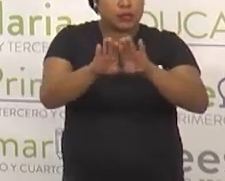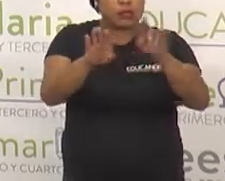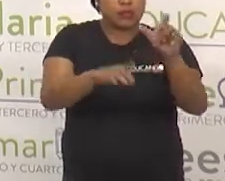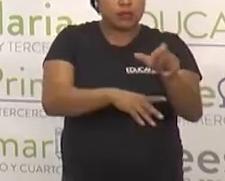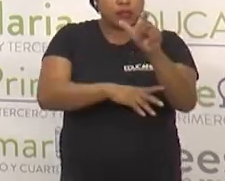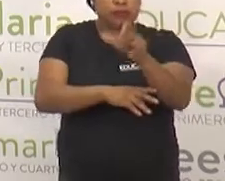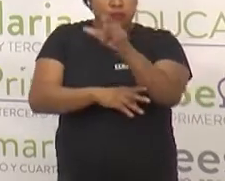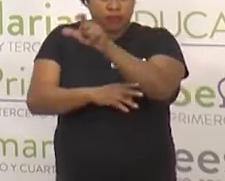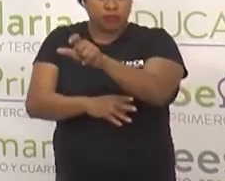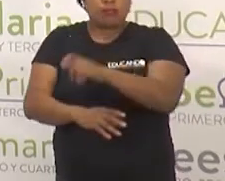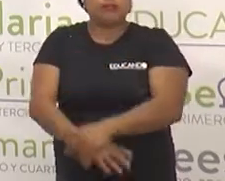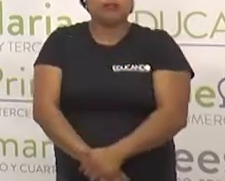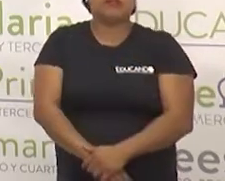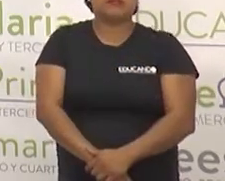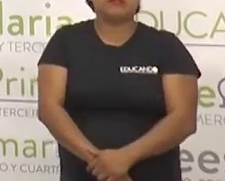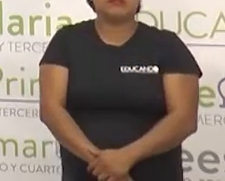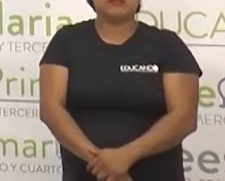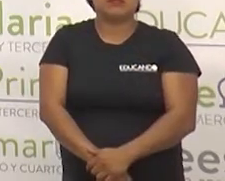está justo abajo.